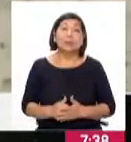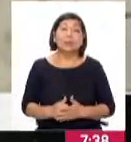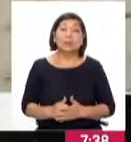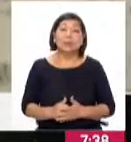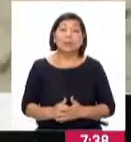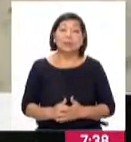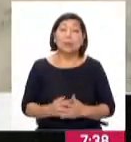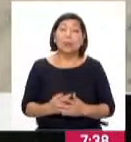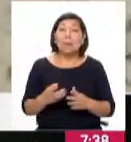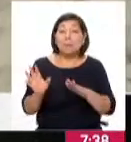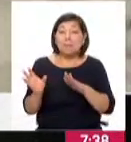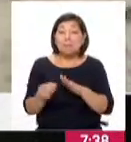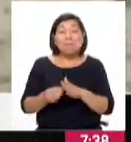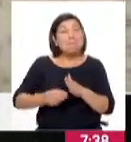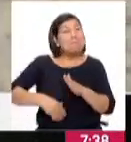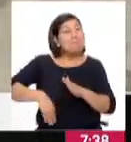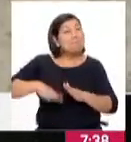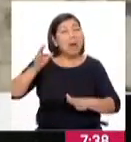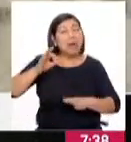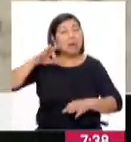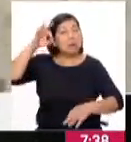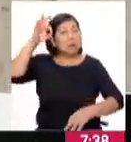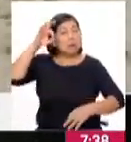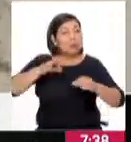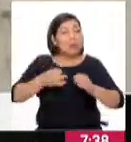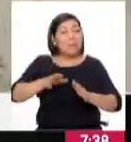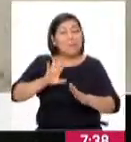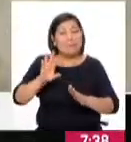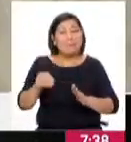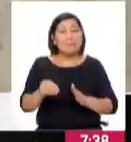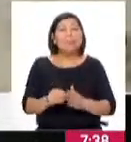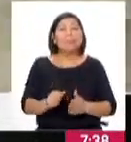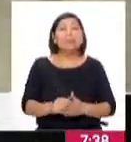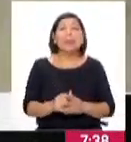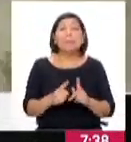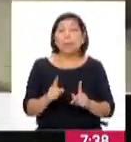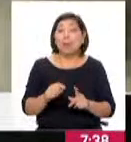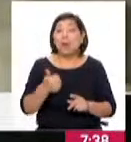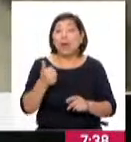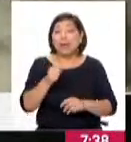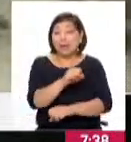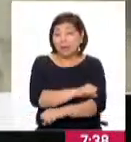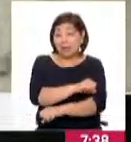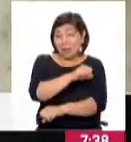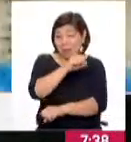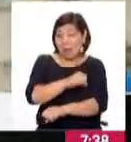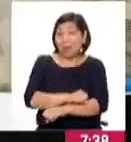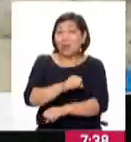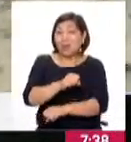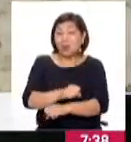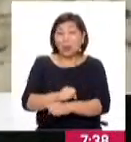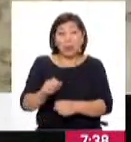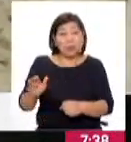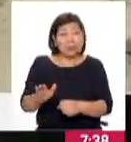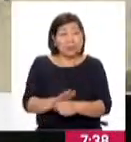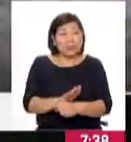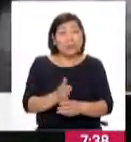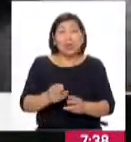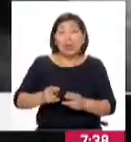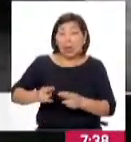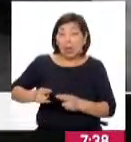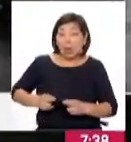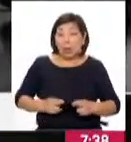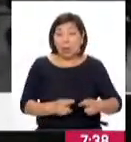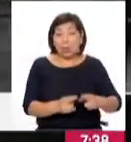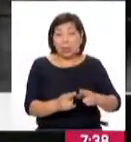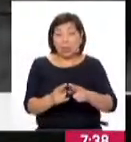es que acumula más lluvias en ese sector del país No no Claro pero hay lluvias en la sierra y se se colman obviamente los ríos que